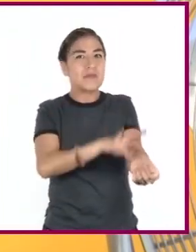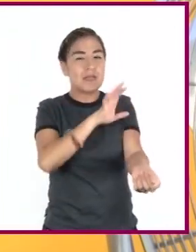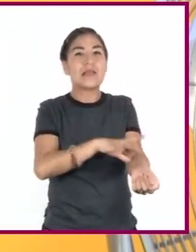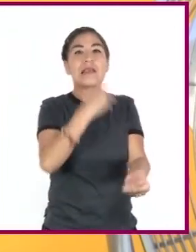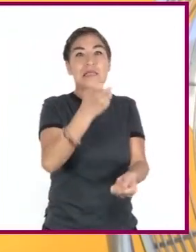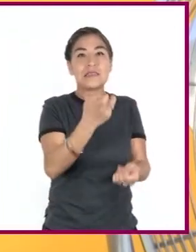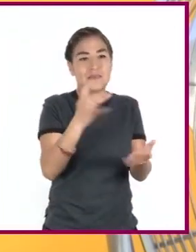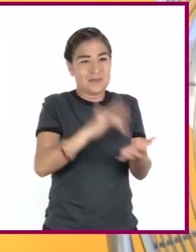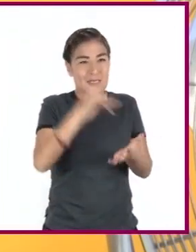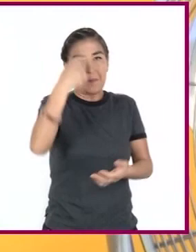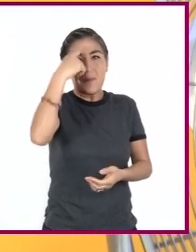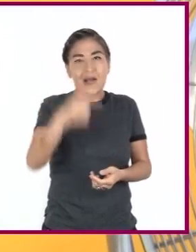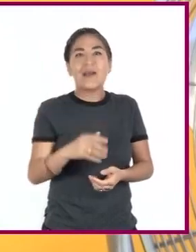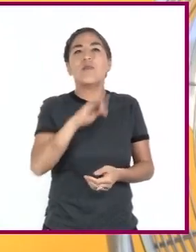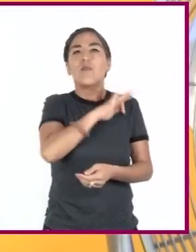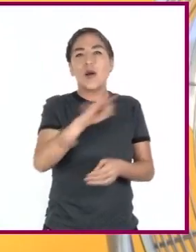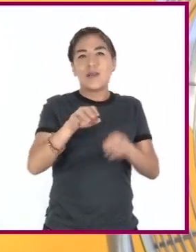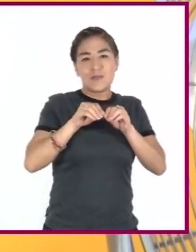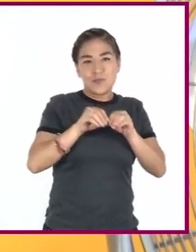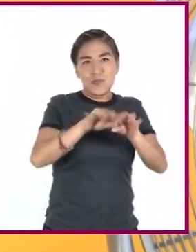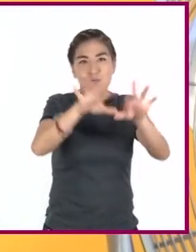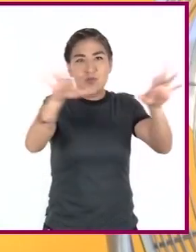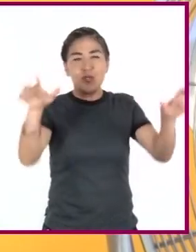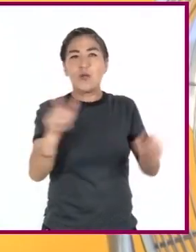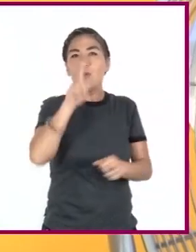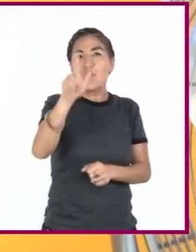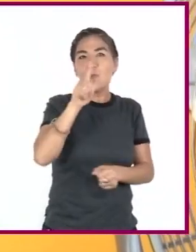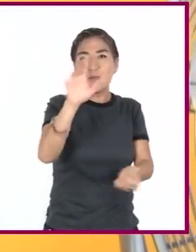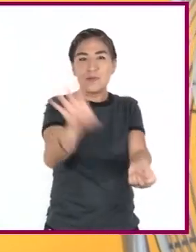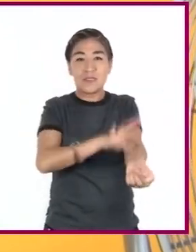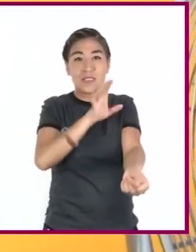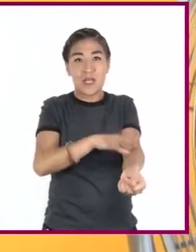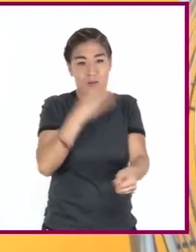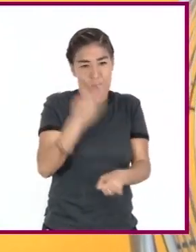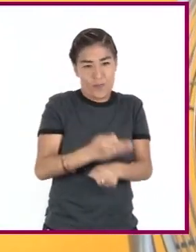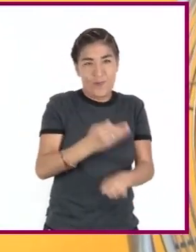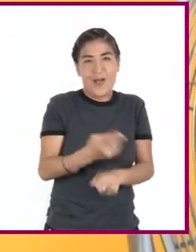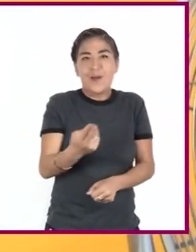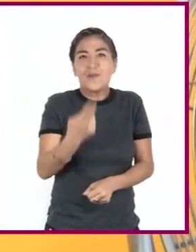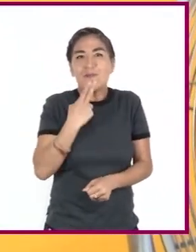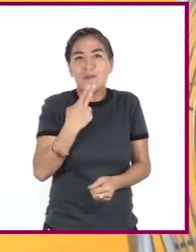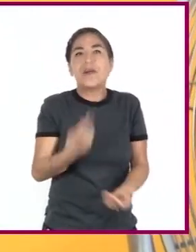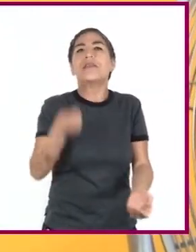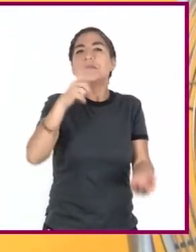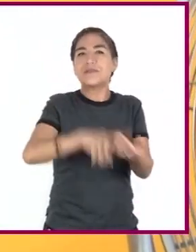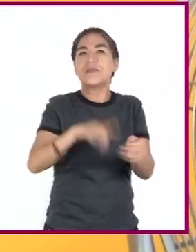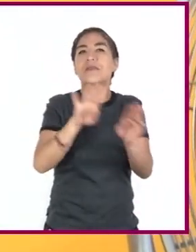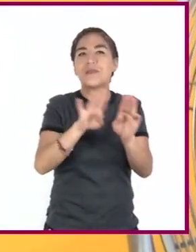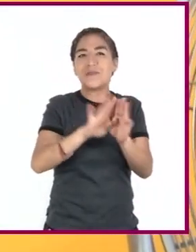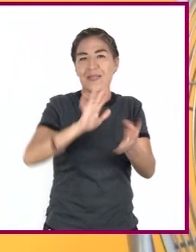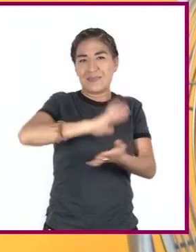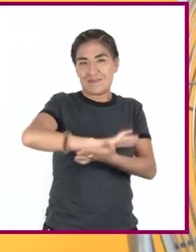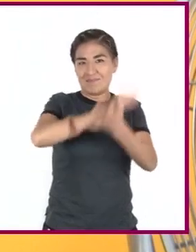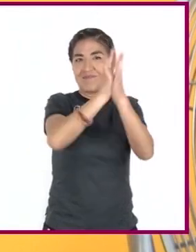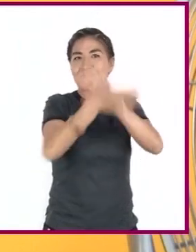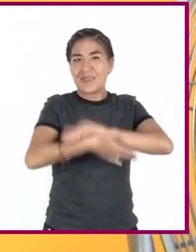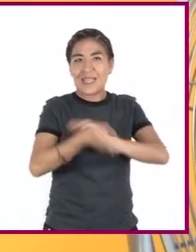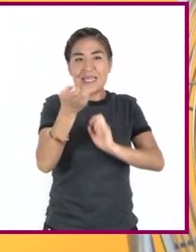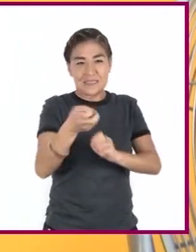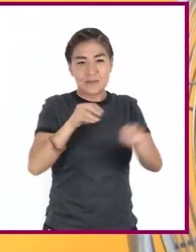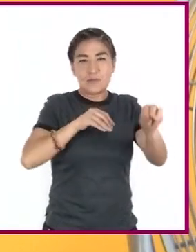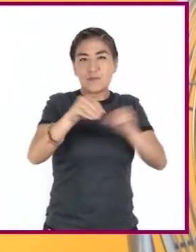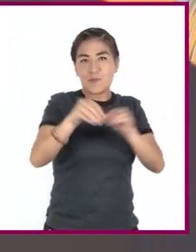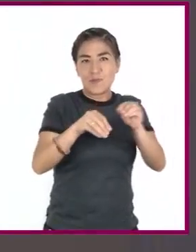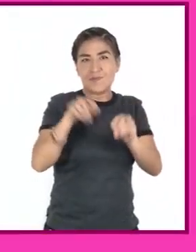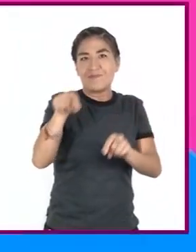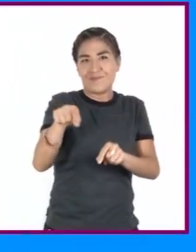fenómeno físico que permite la generación de la energía eléctrica que utilizamos a través de la transformación del movimiento en